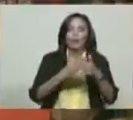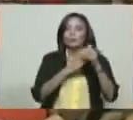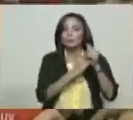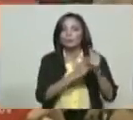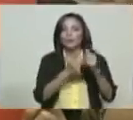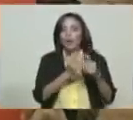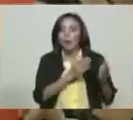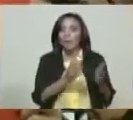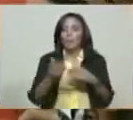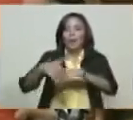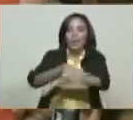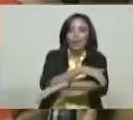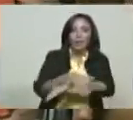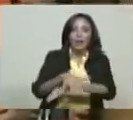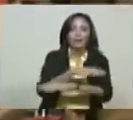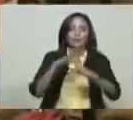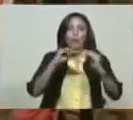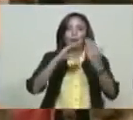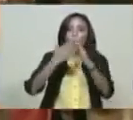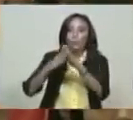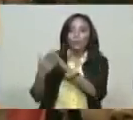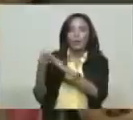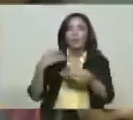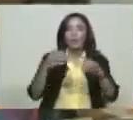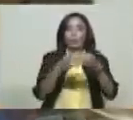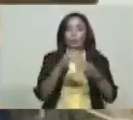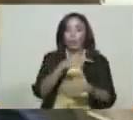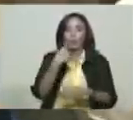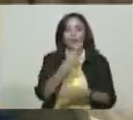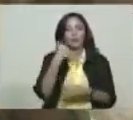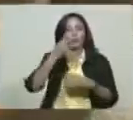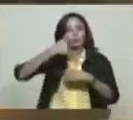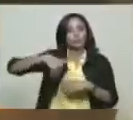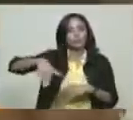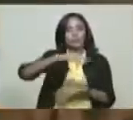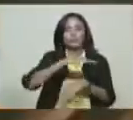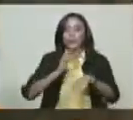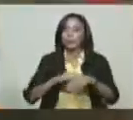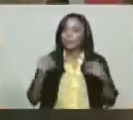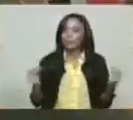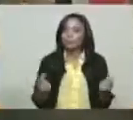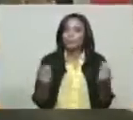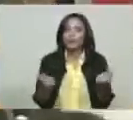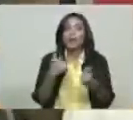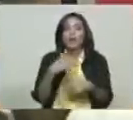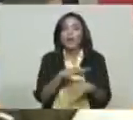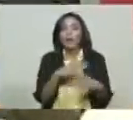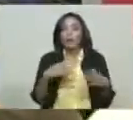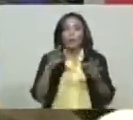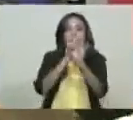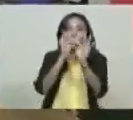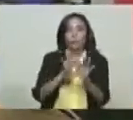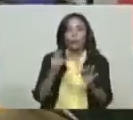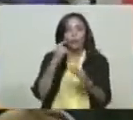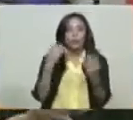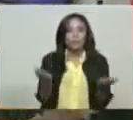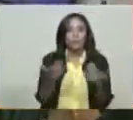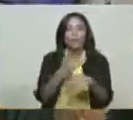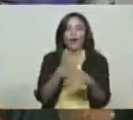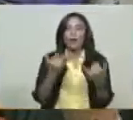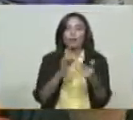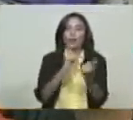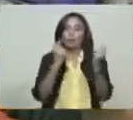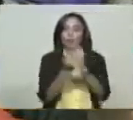los jefes de calle, los jefes de comunidad y las VC, comience con el espíritu de precisamente una nueva